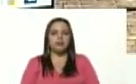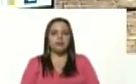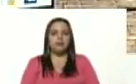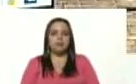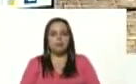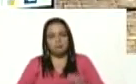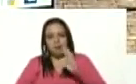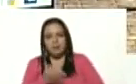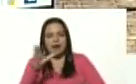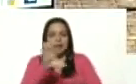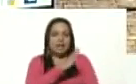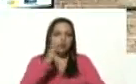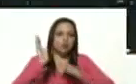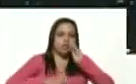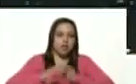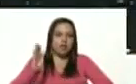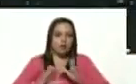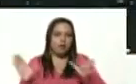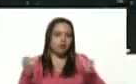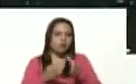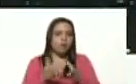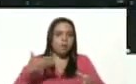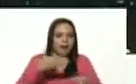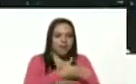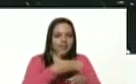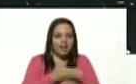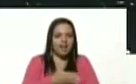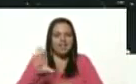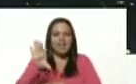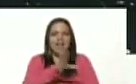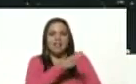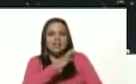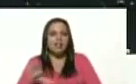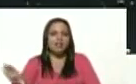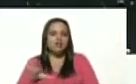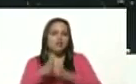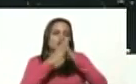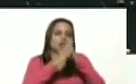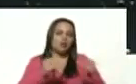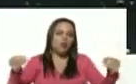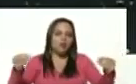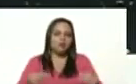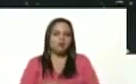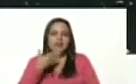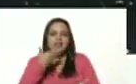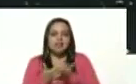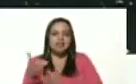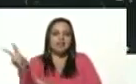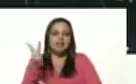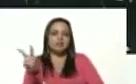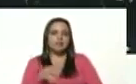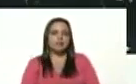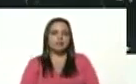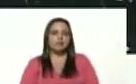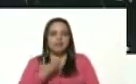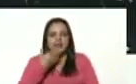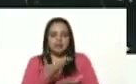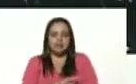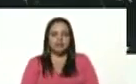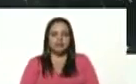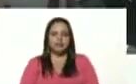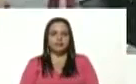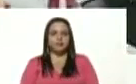canto del tambor del Grupo Madera, canción con todo. Gracias, Venezuela. Gracias.